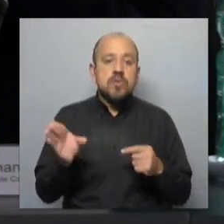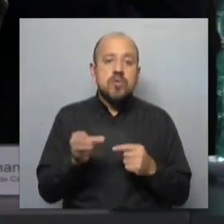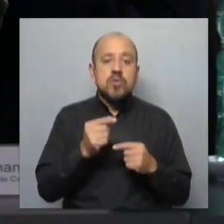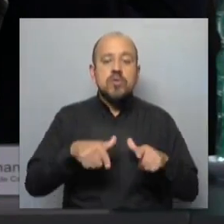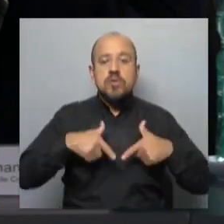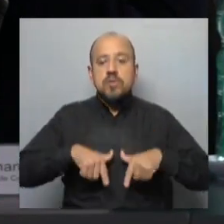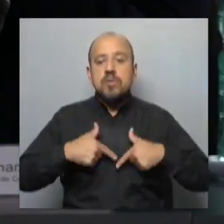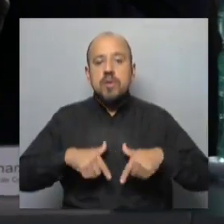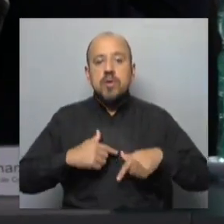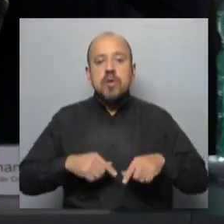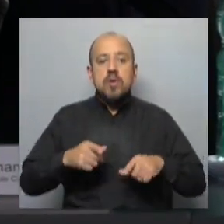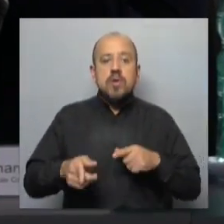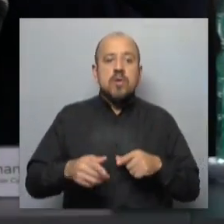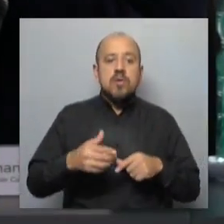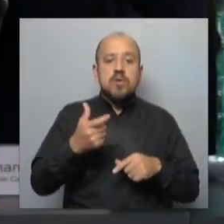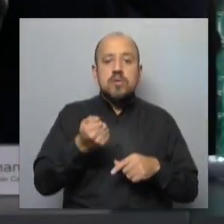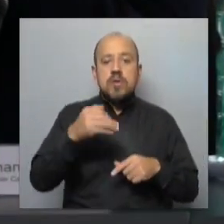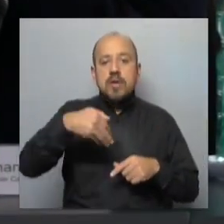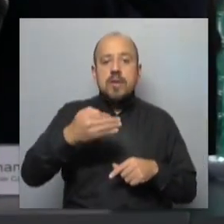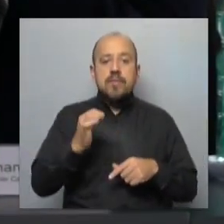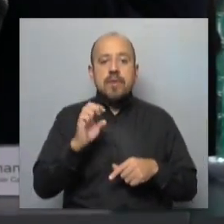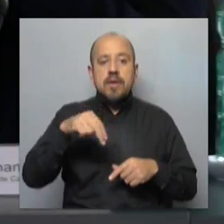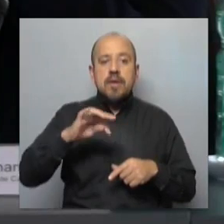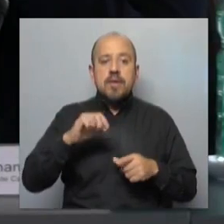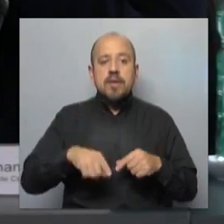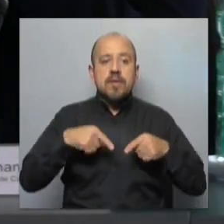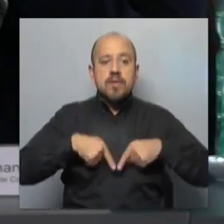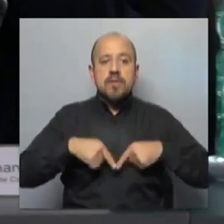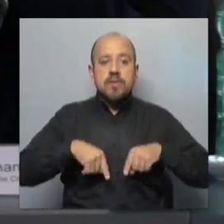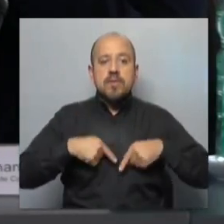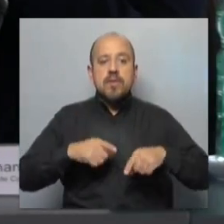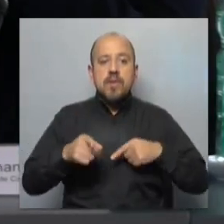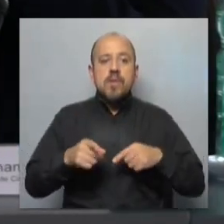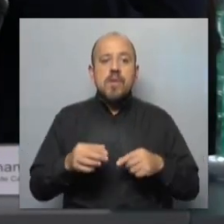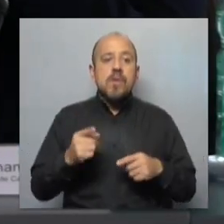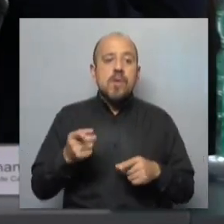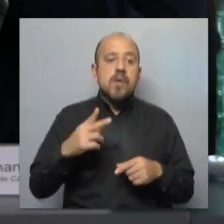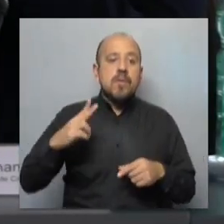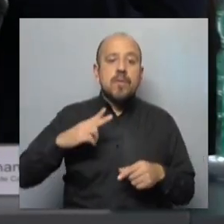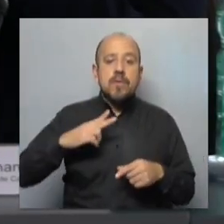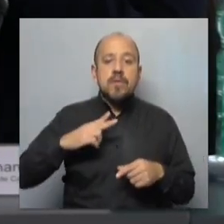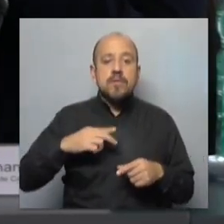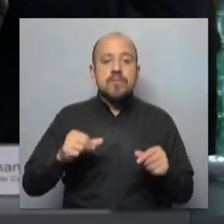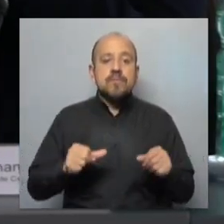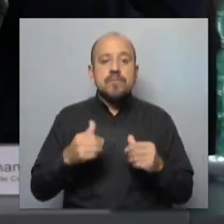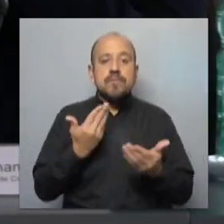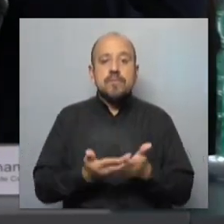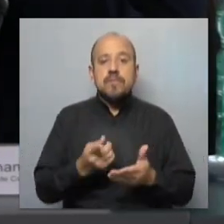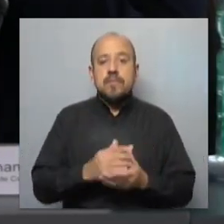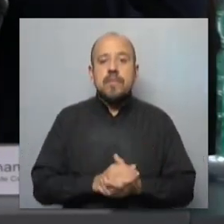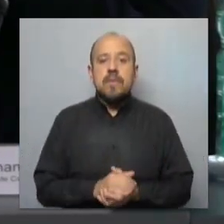ministerio de ambiente las intendencias el actor privado que hizo la propuesta